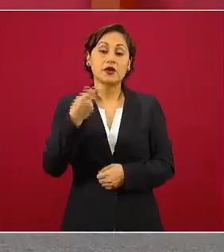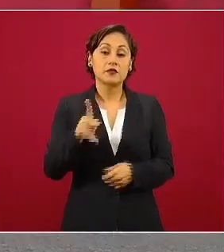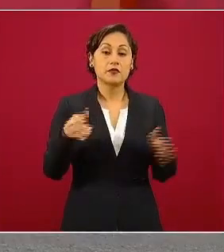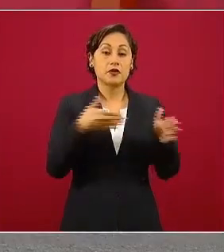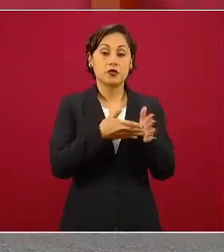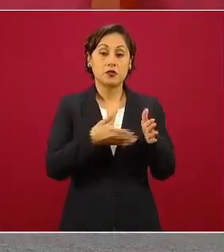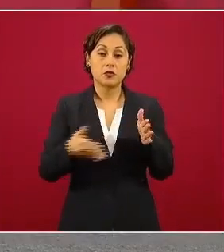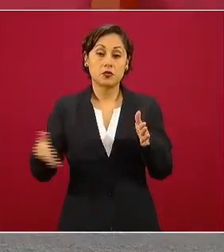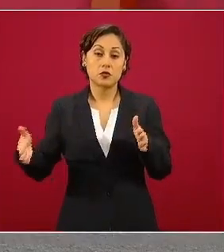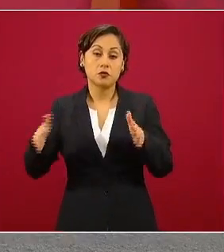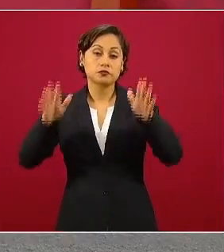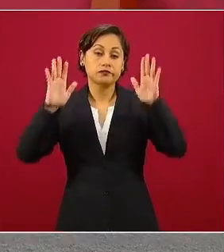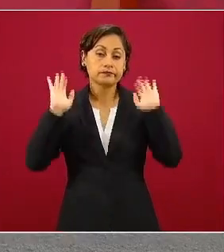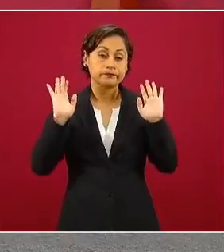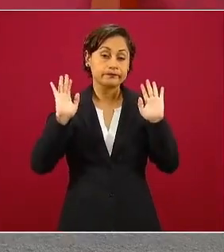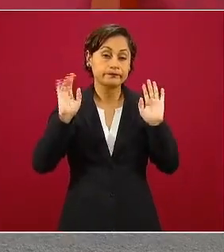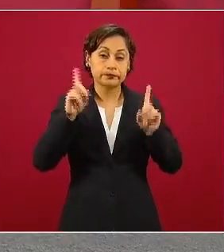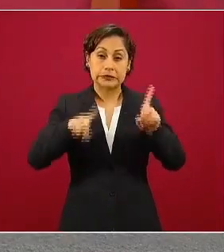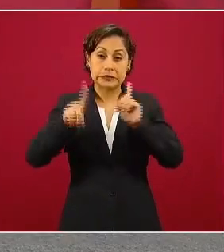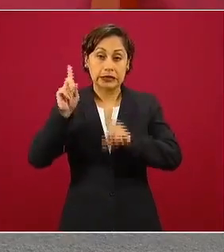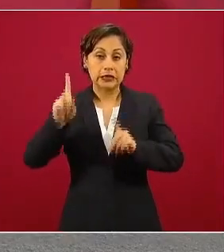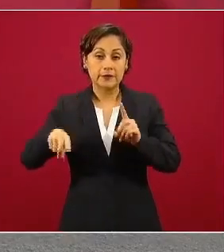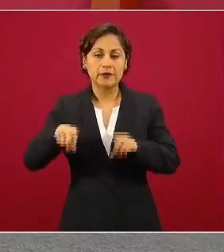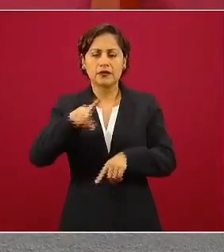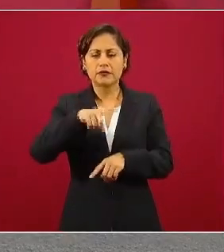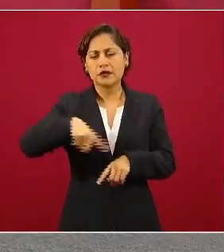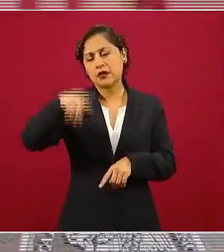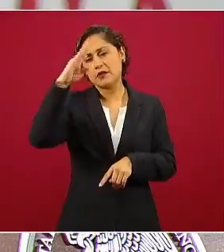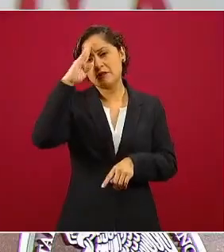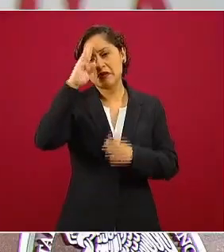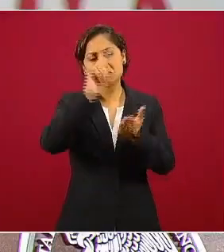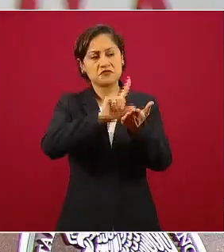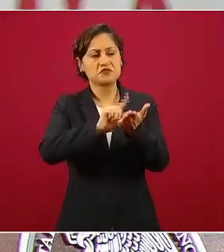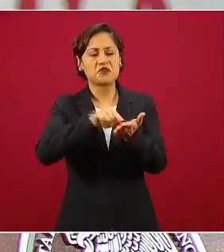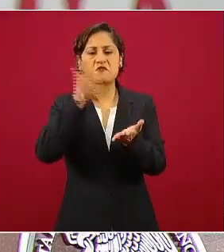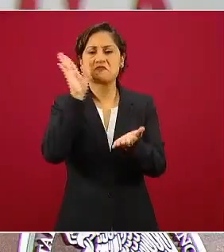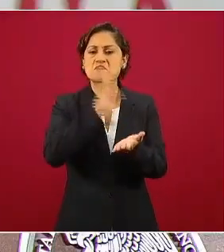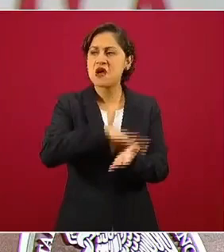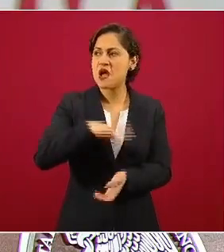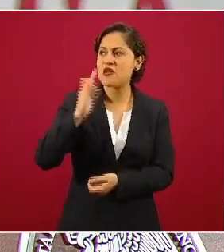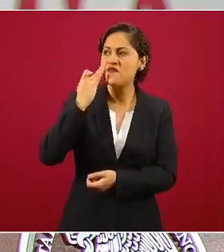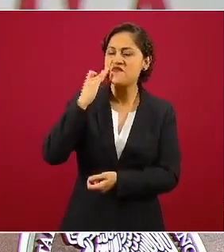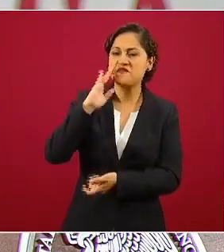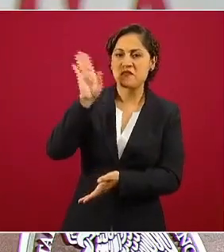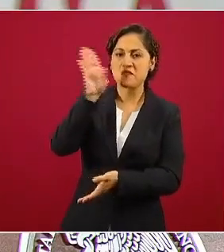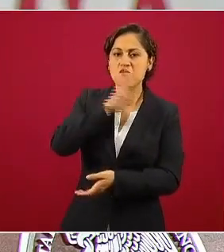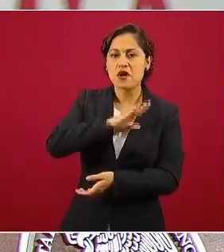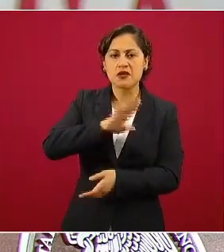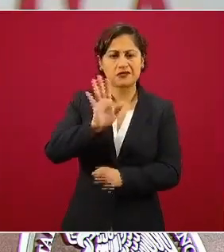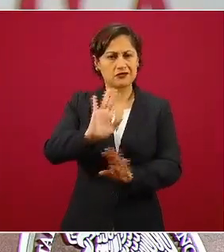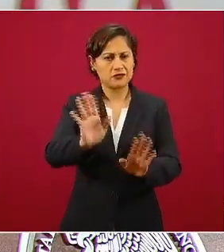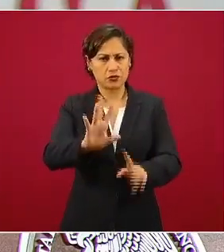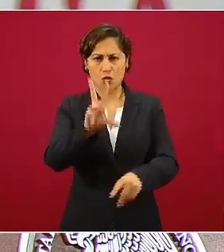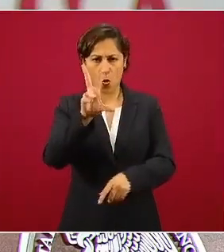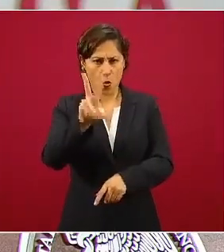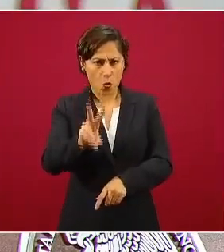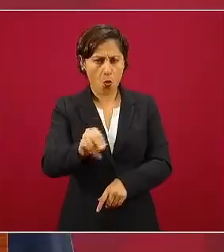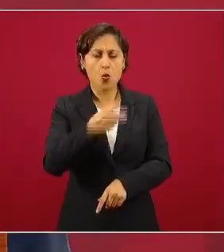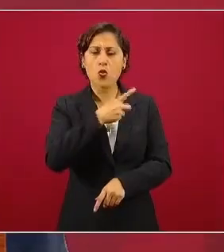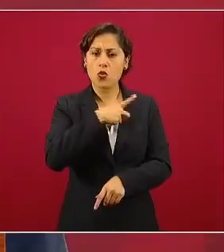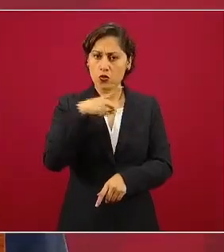del Twitter, no hay que decepcionarse del Face. Hay que seguir utilizando